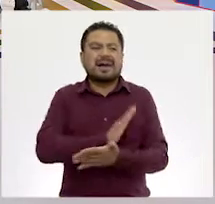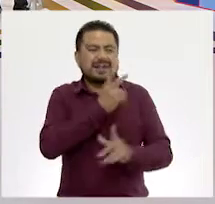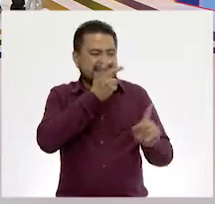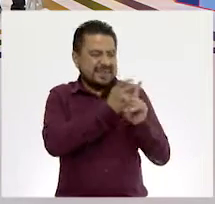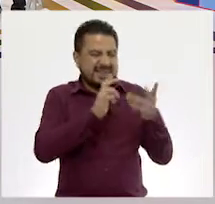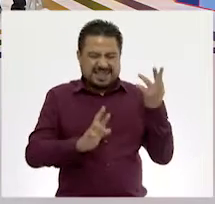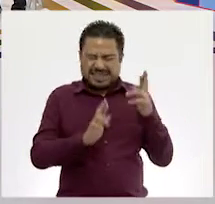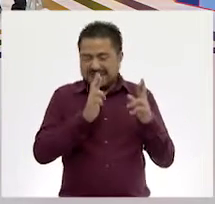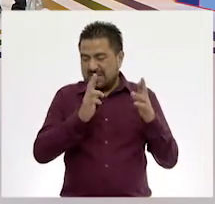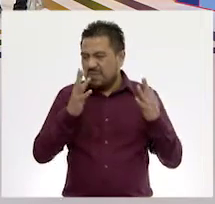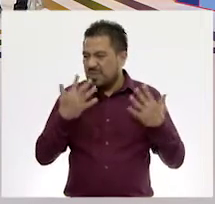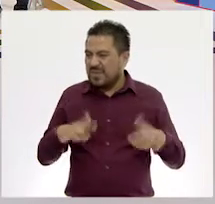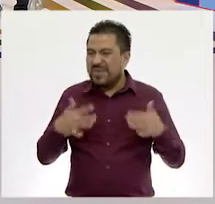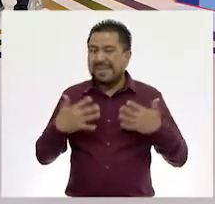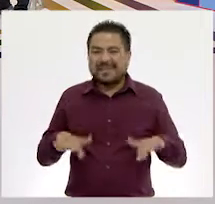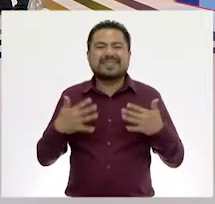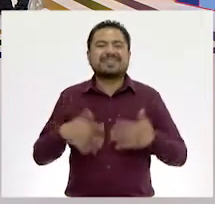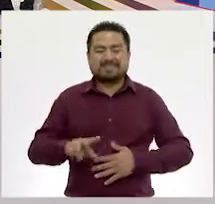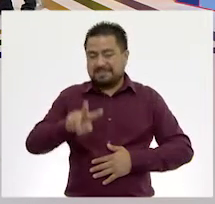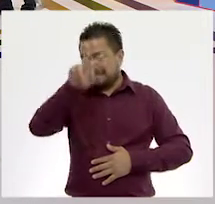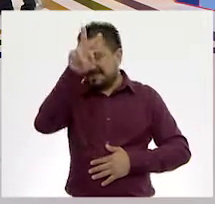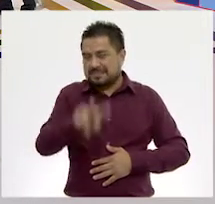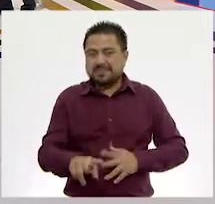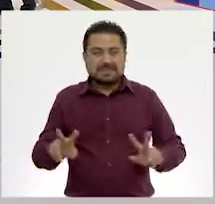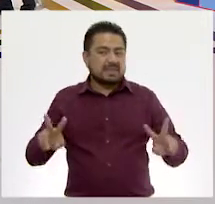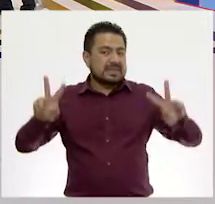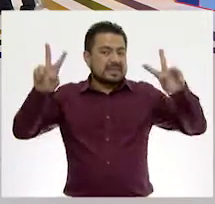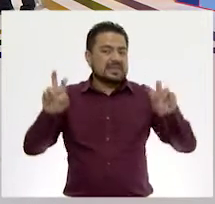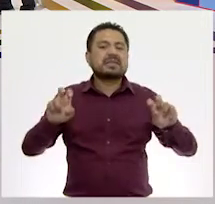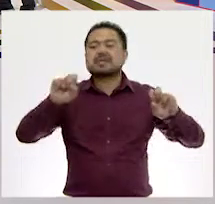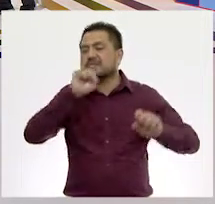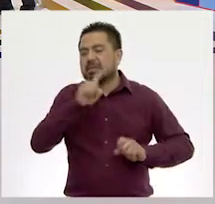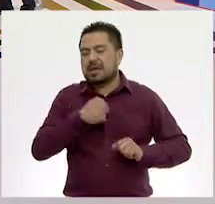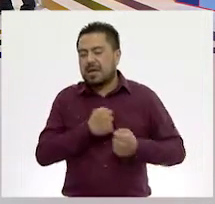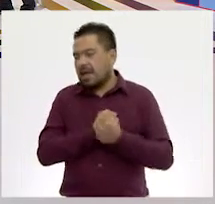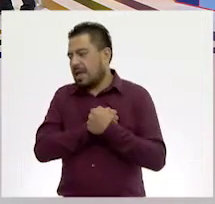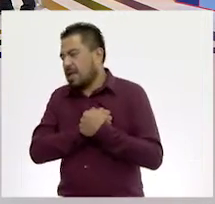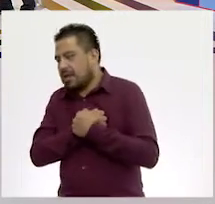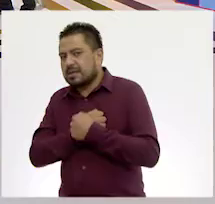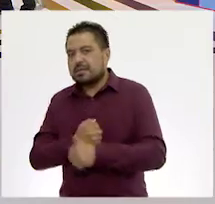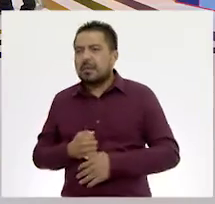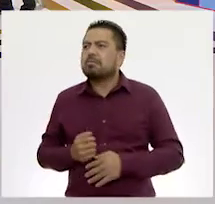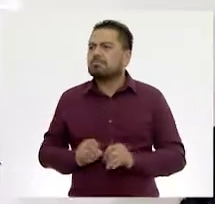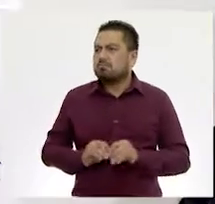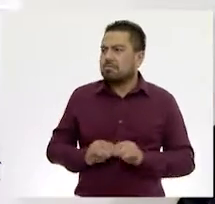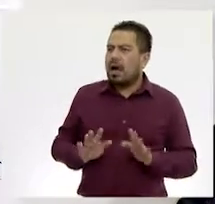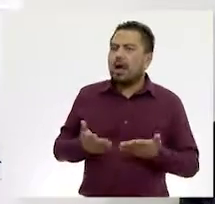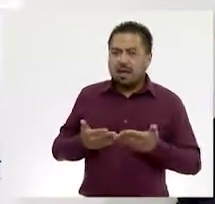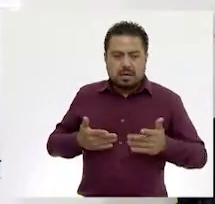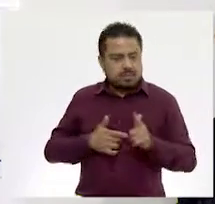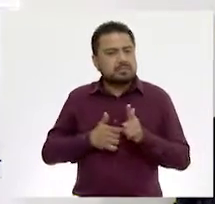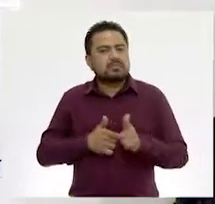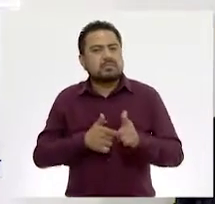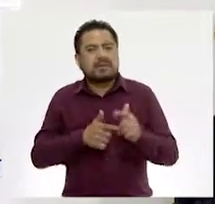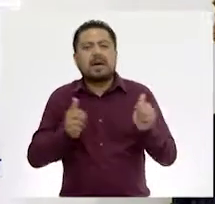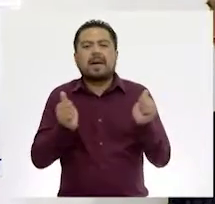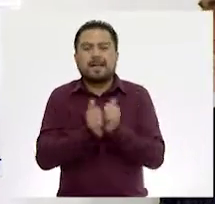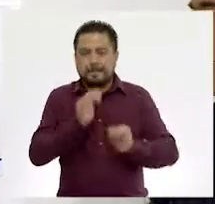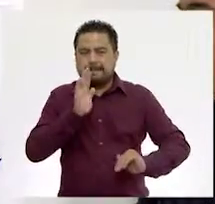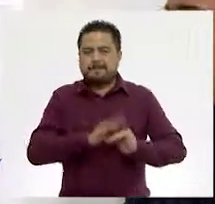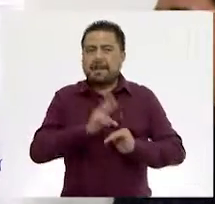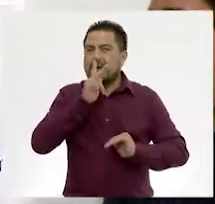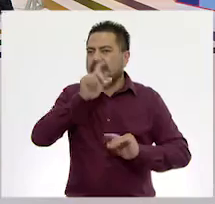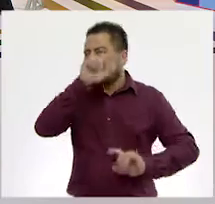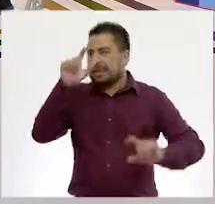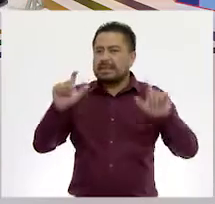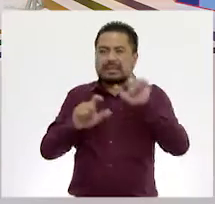de la revolución, la verdad es que es un tema que también me apasiona. Claro, vamos a continuar con más rimas porque Oscar